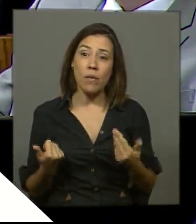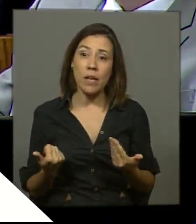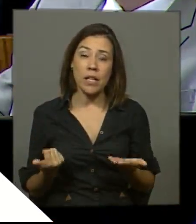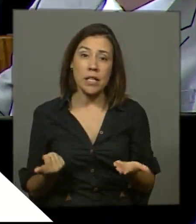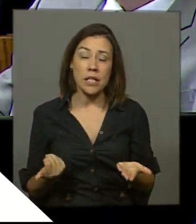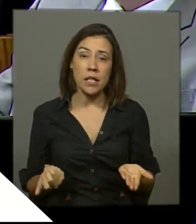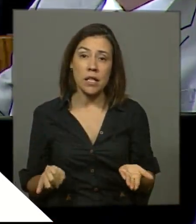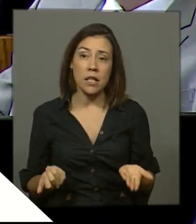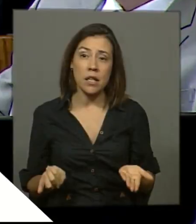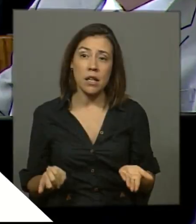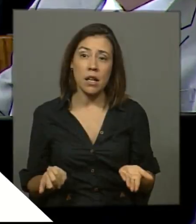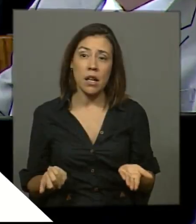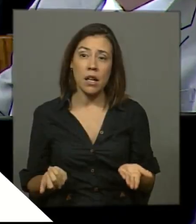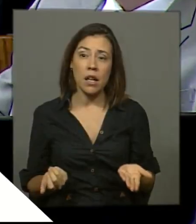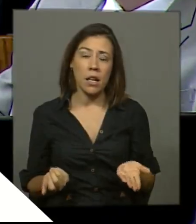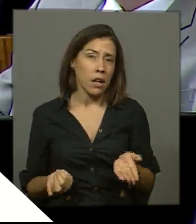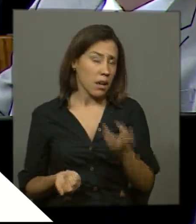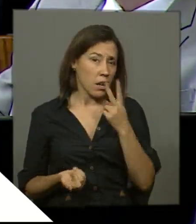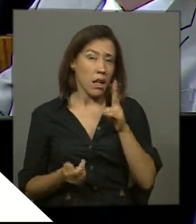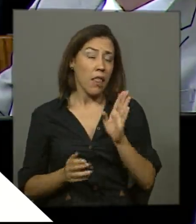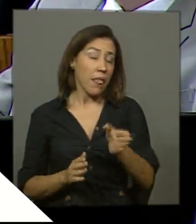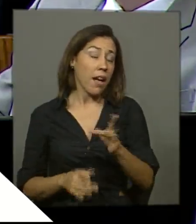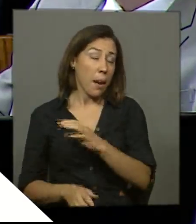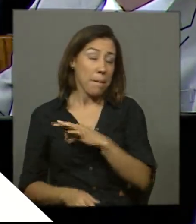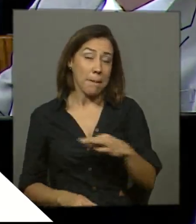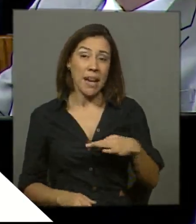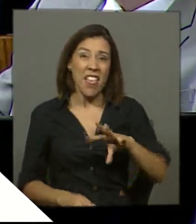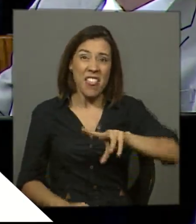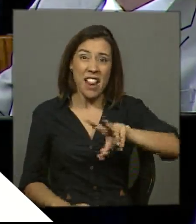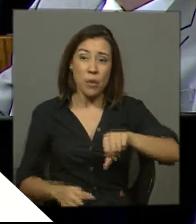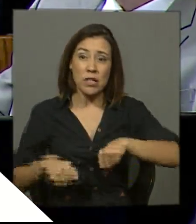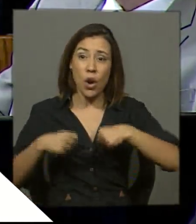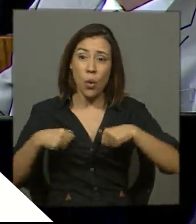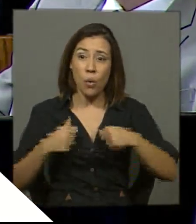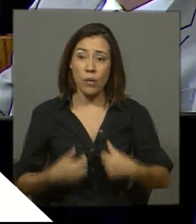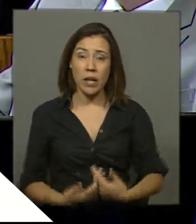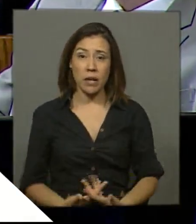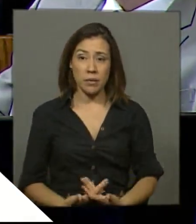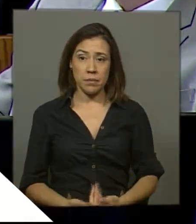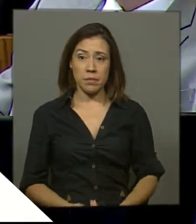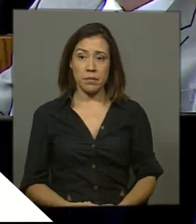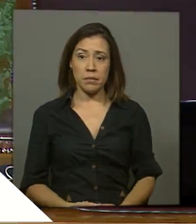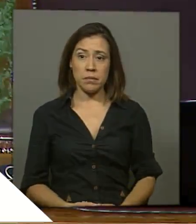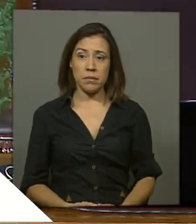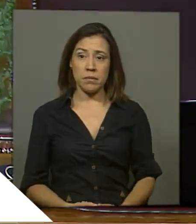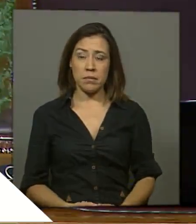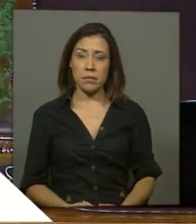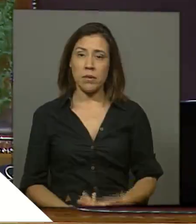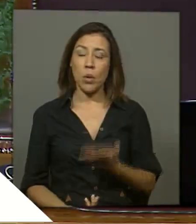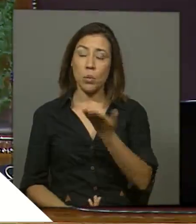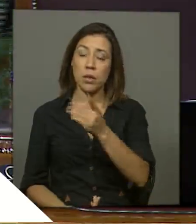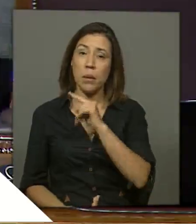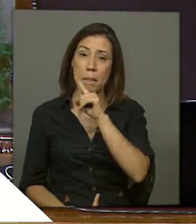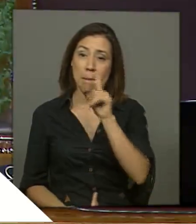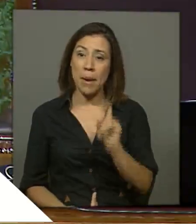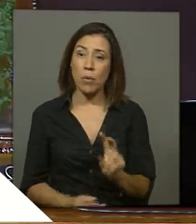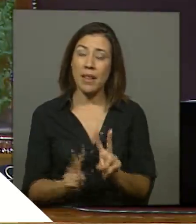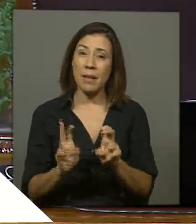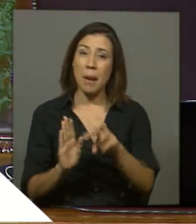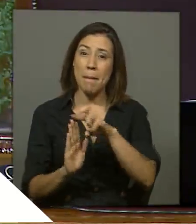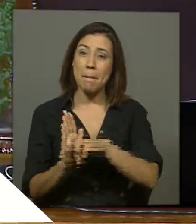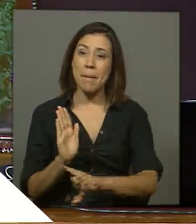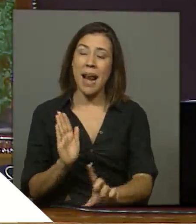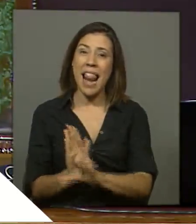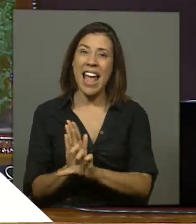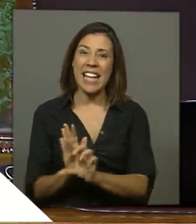le quitemos espacio dejemos Que responda diputado delincuencia juvenil presidente diputado usted está consultando respecto a un proyecto de